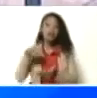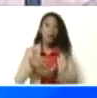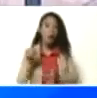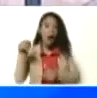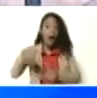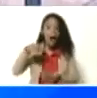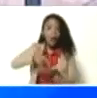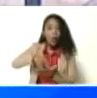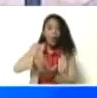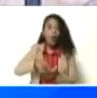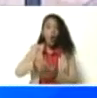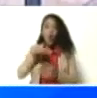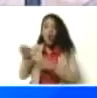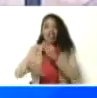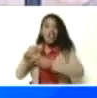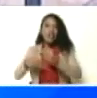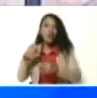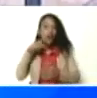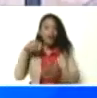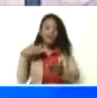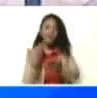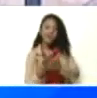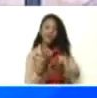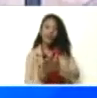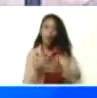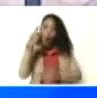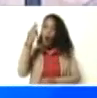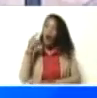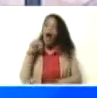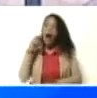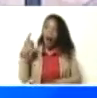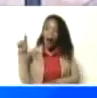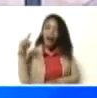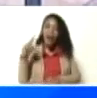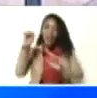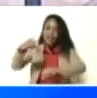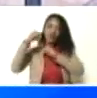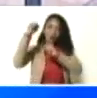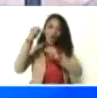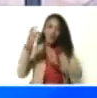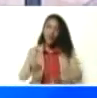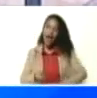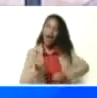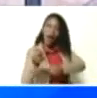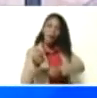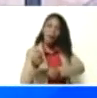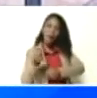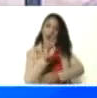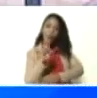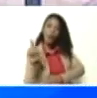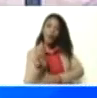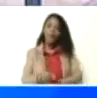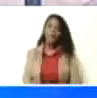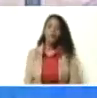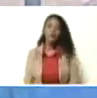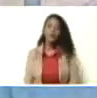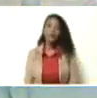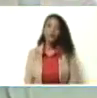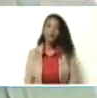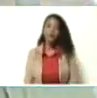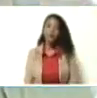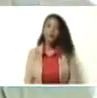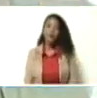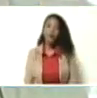Carabobo, lo que hizo fue confirmarse la victoria a través de las armas de la República. Y